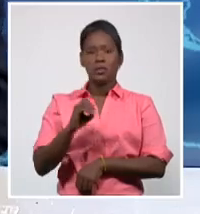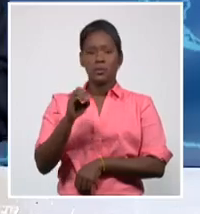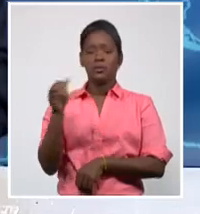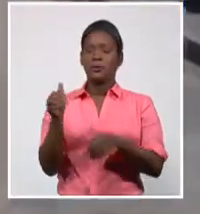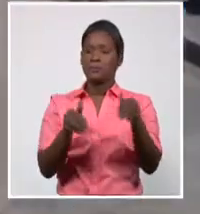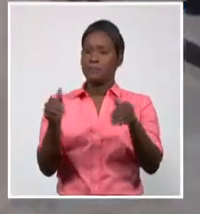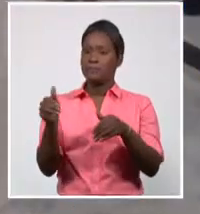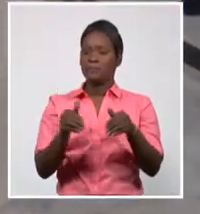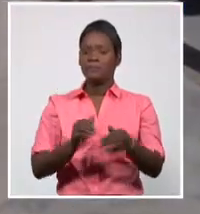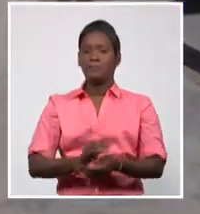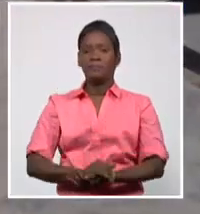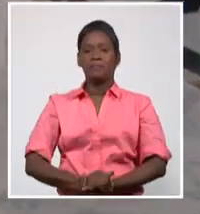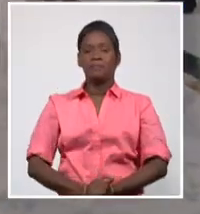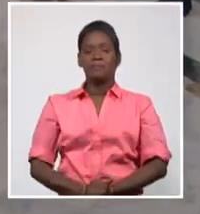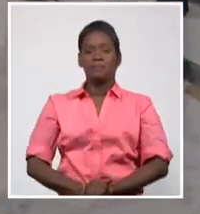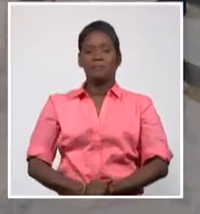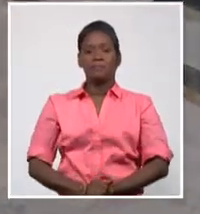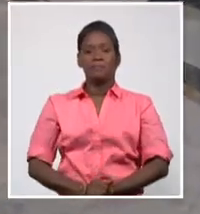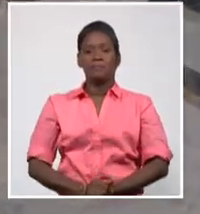Texas.